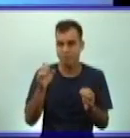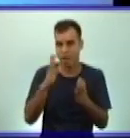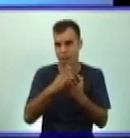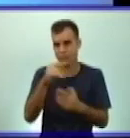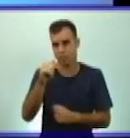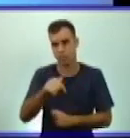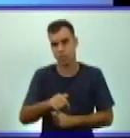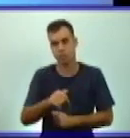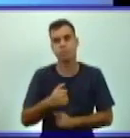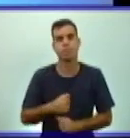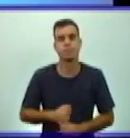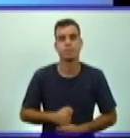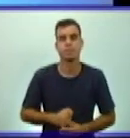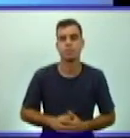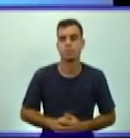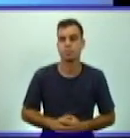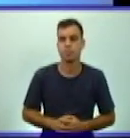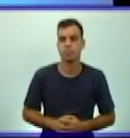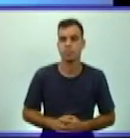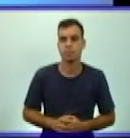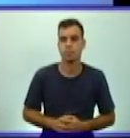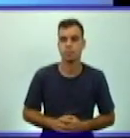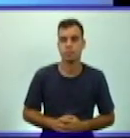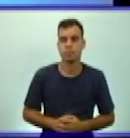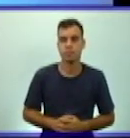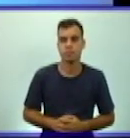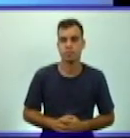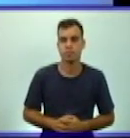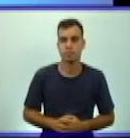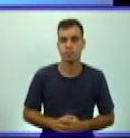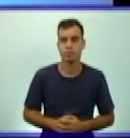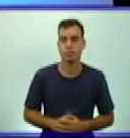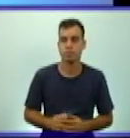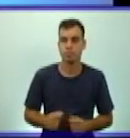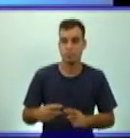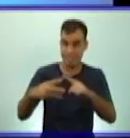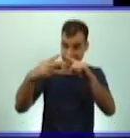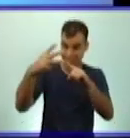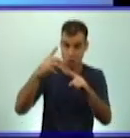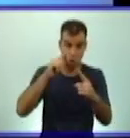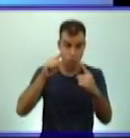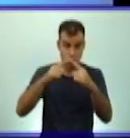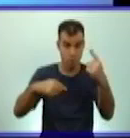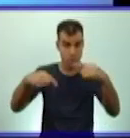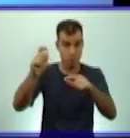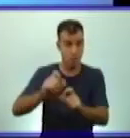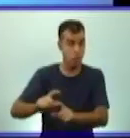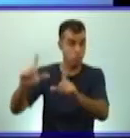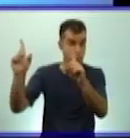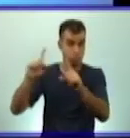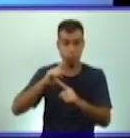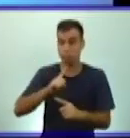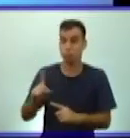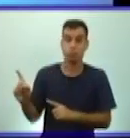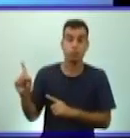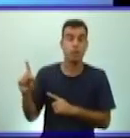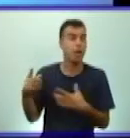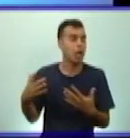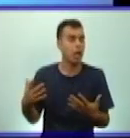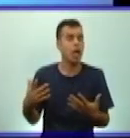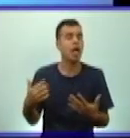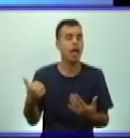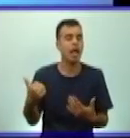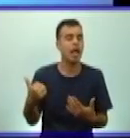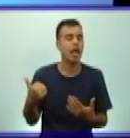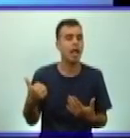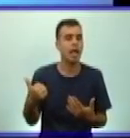hoy, en el encuentro de hoy. En la próxima diapositiva les proponemos 3 objetivos fundamentales que van a, por supuesto,